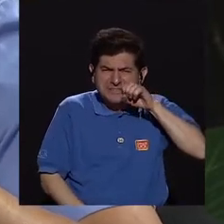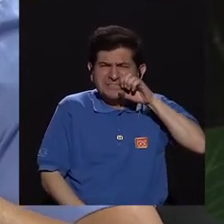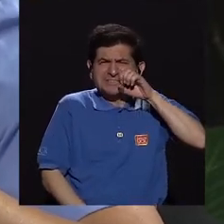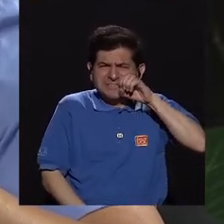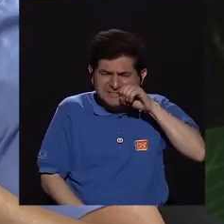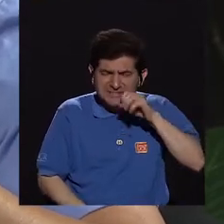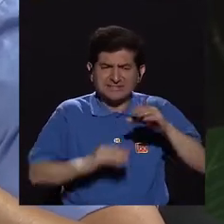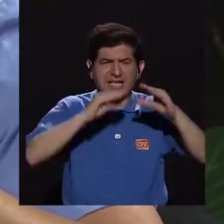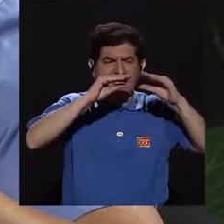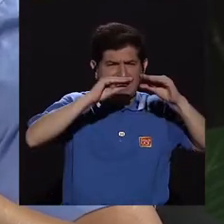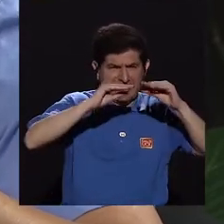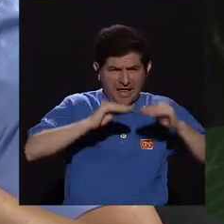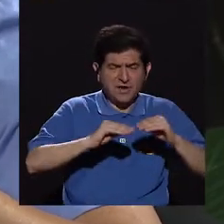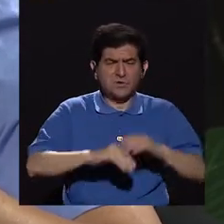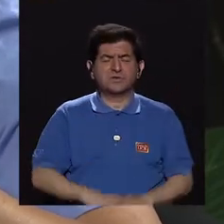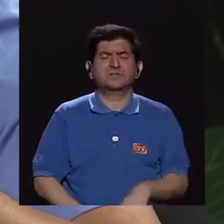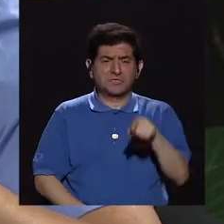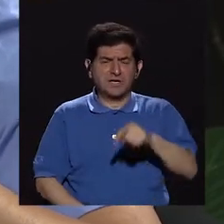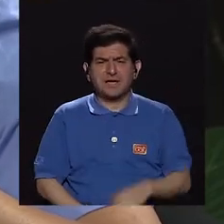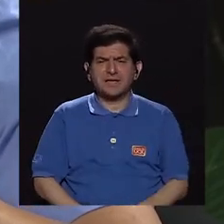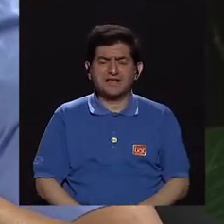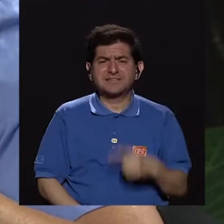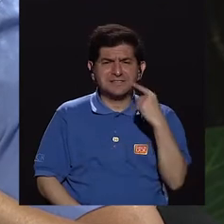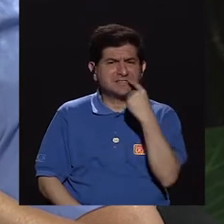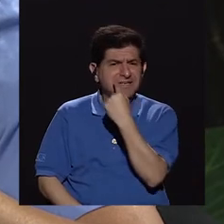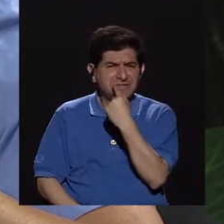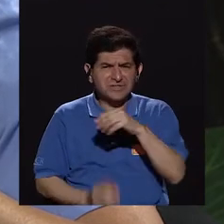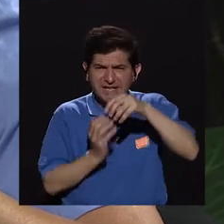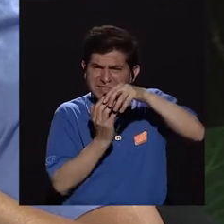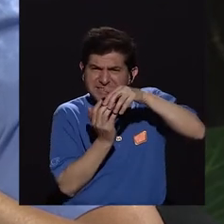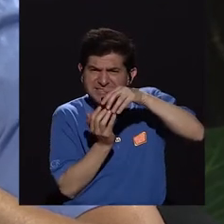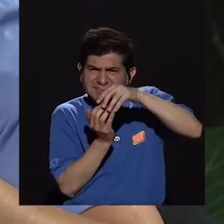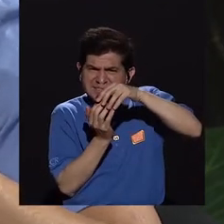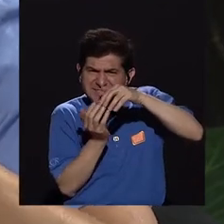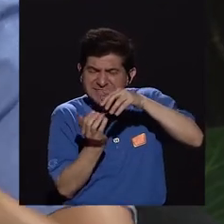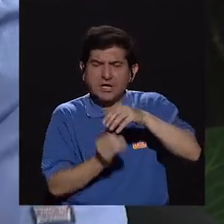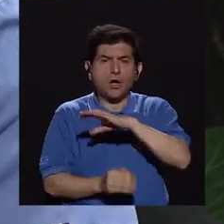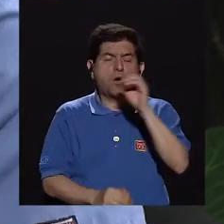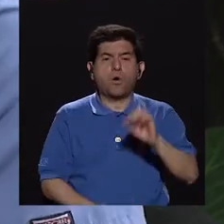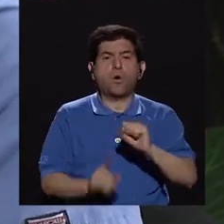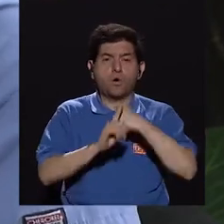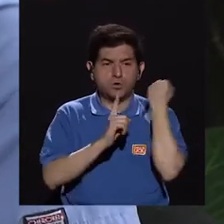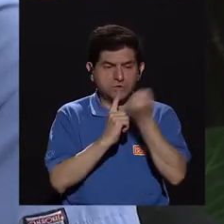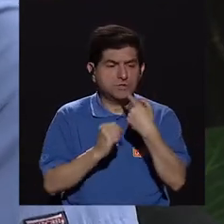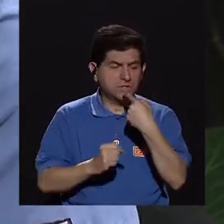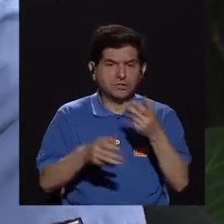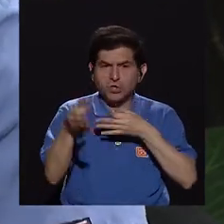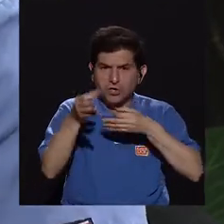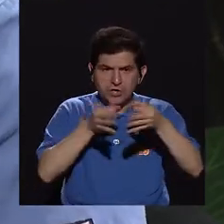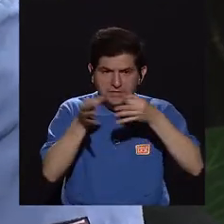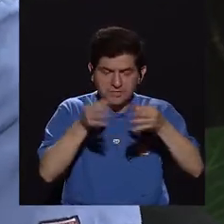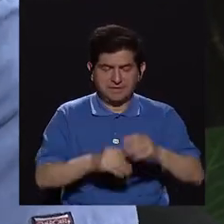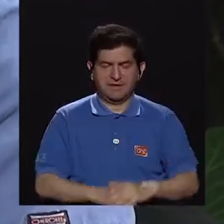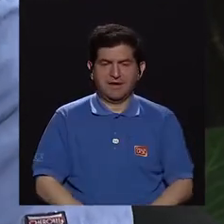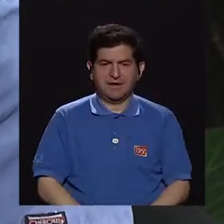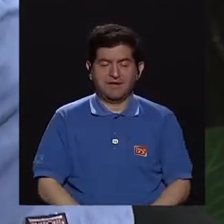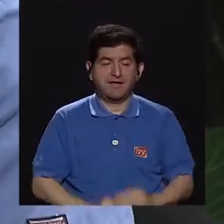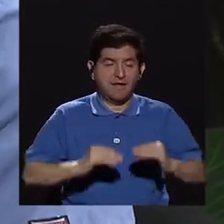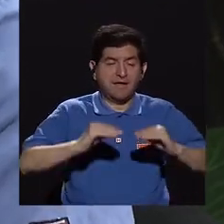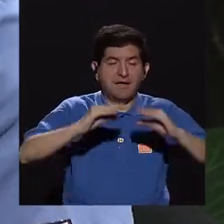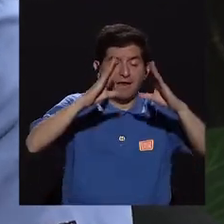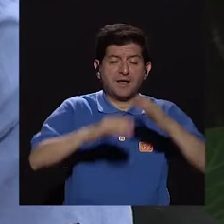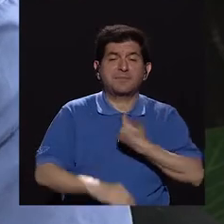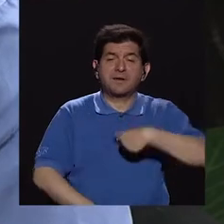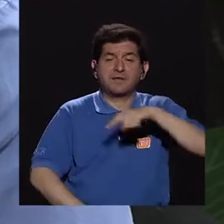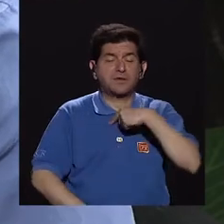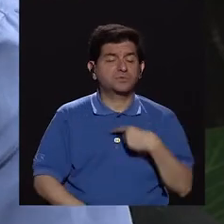masticando durante toda la noche, ¿verdad? De hacer esa fricción con los dientes durante toda la noche, o estas posiciones que te digo, hacen que por la